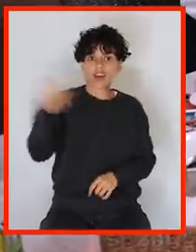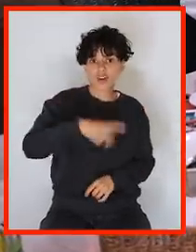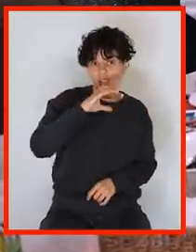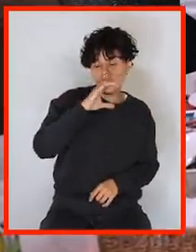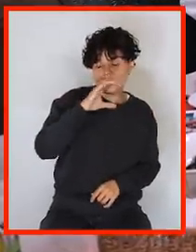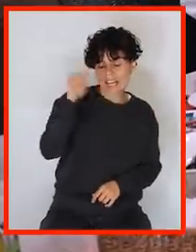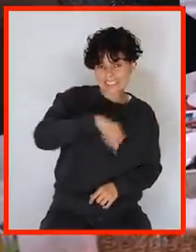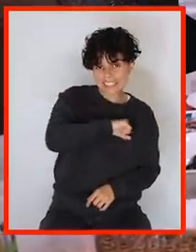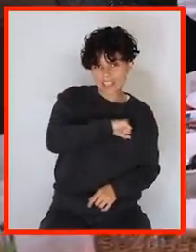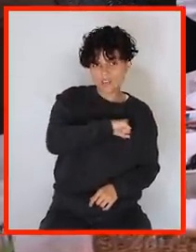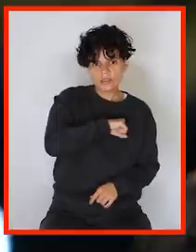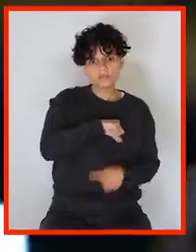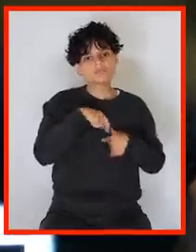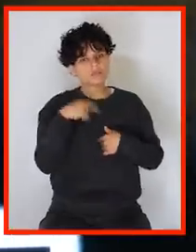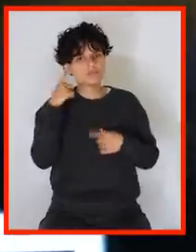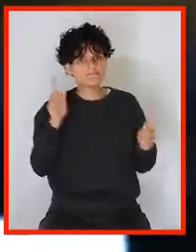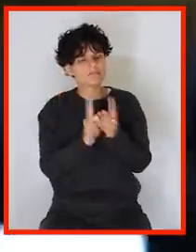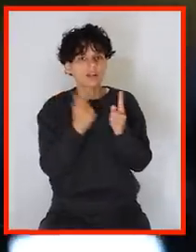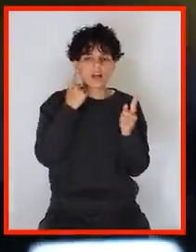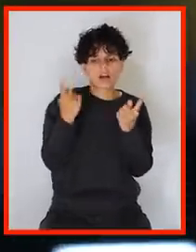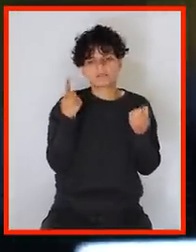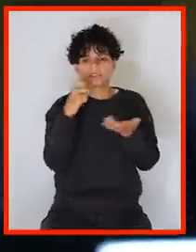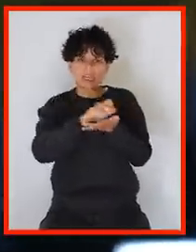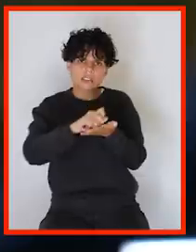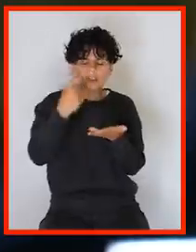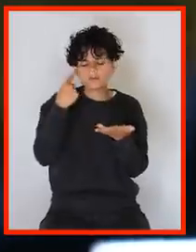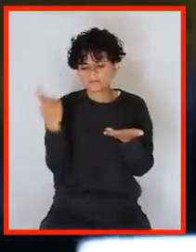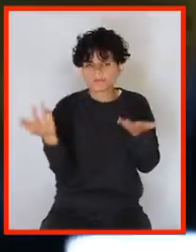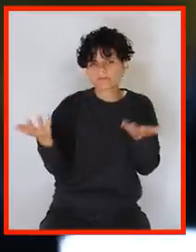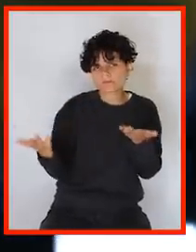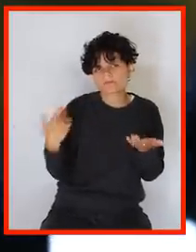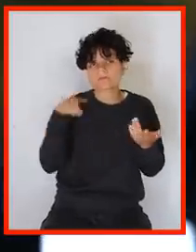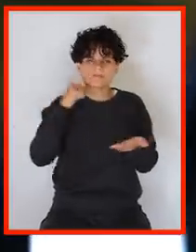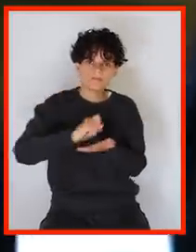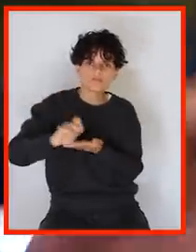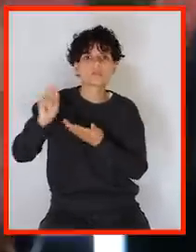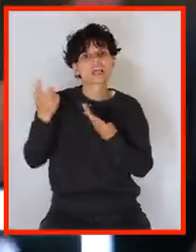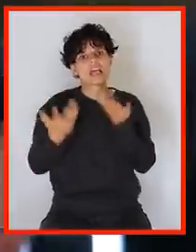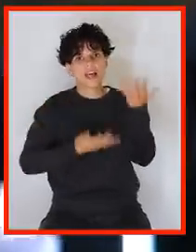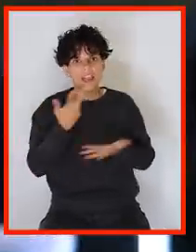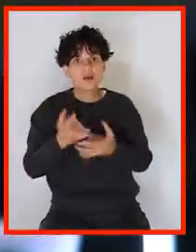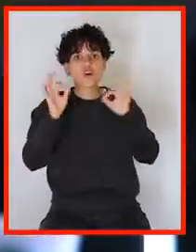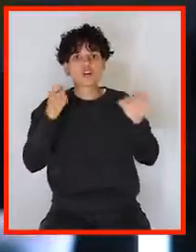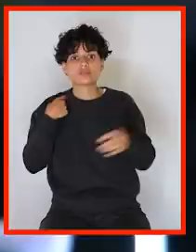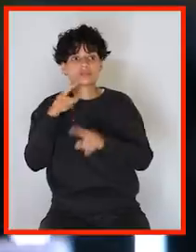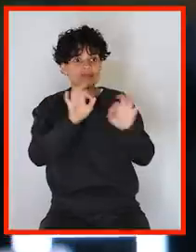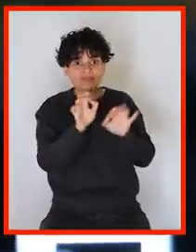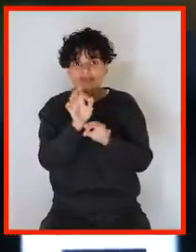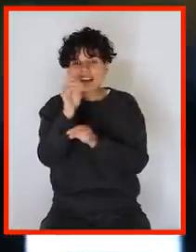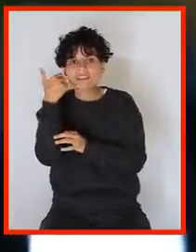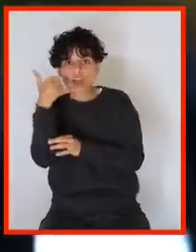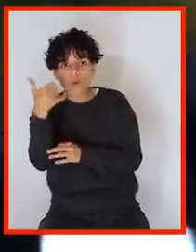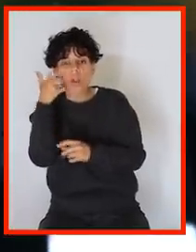po. Ese mismo día nos pusimos a crear la letra juntos, hicimos todo juntos, ¿cachai? La cantamos en vivo y hicimos el video.